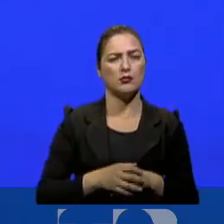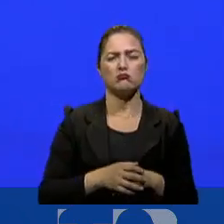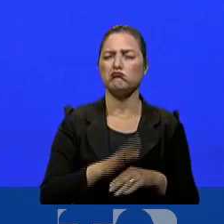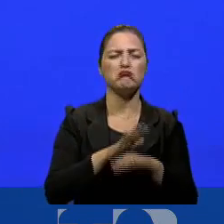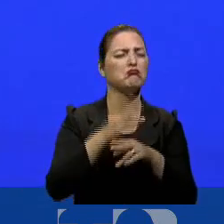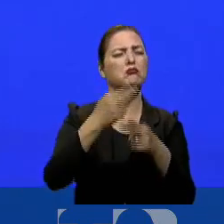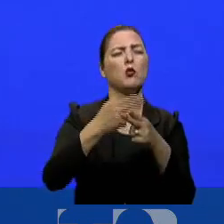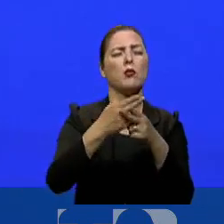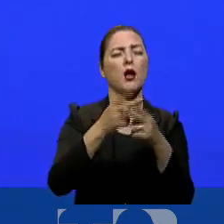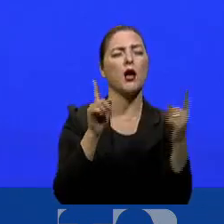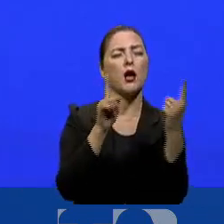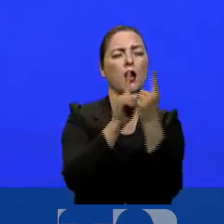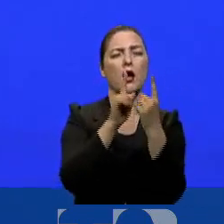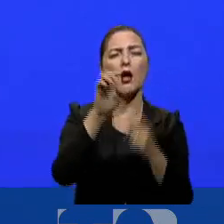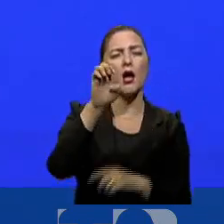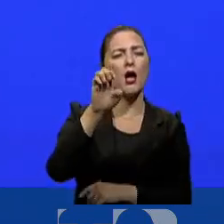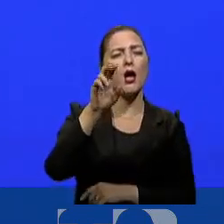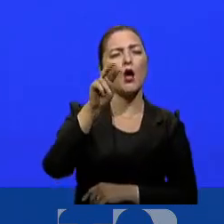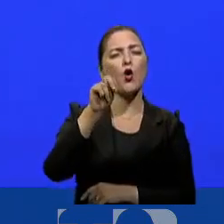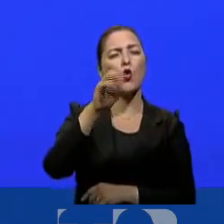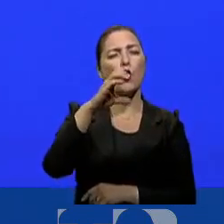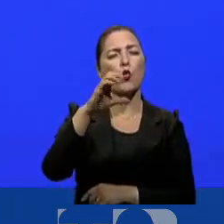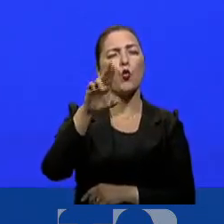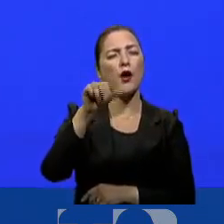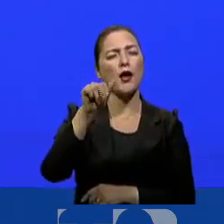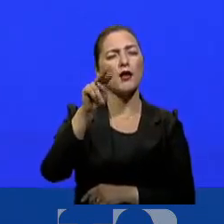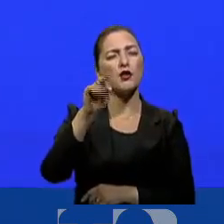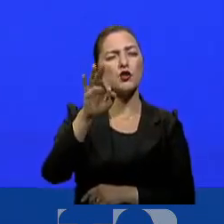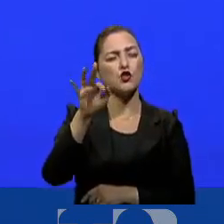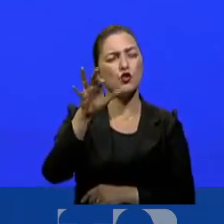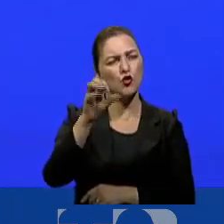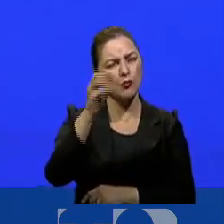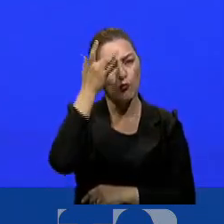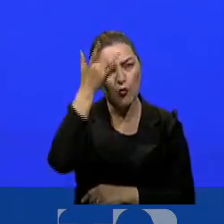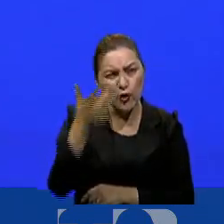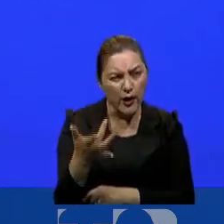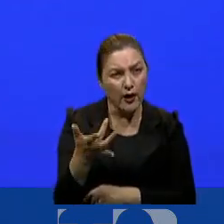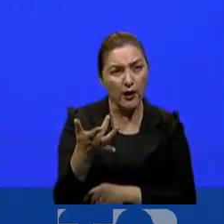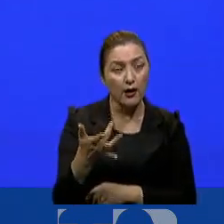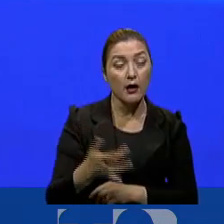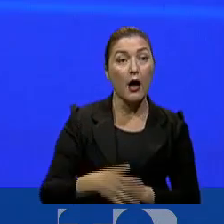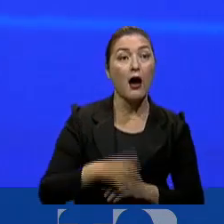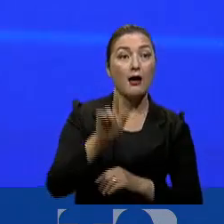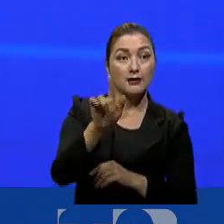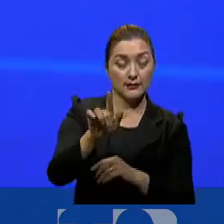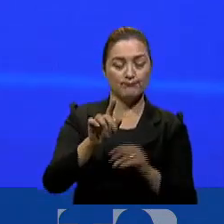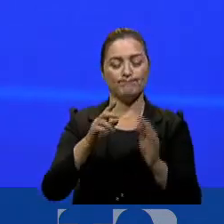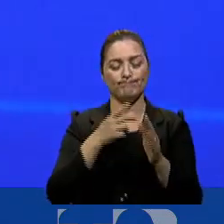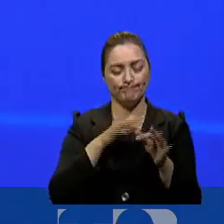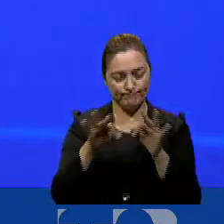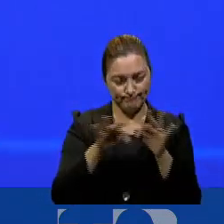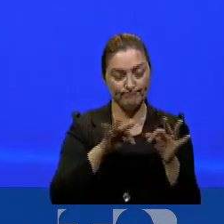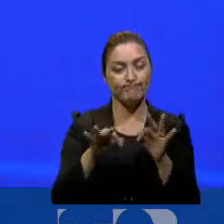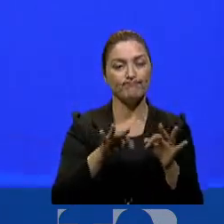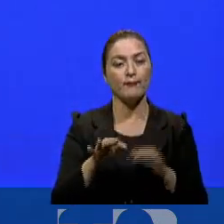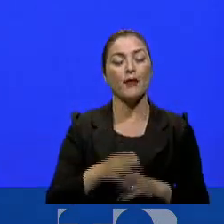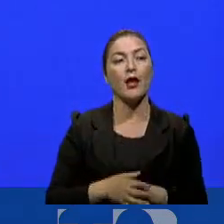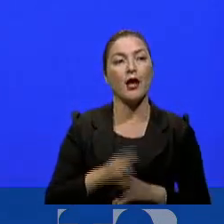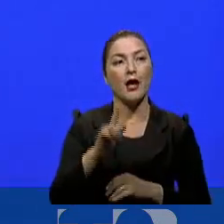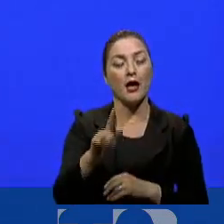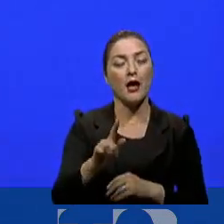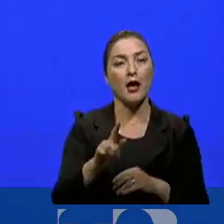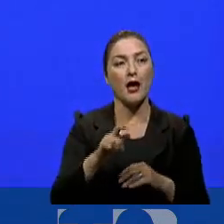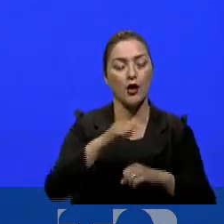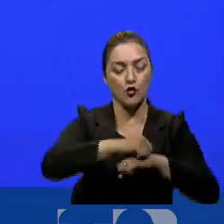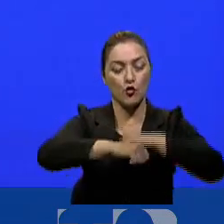explicación del nombre. Se está investigando una estructura que ha tenido influencia en tres